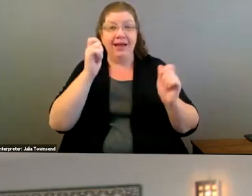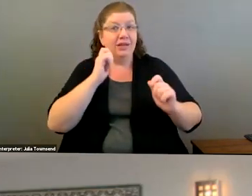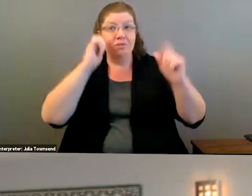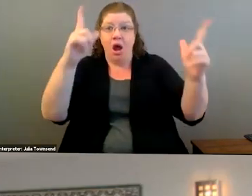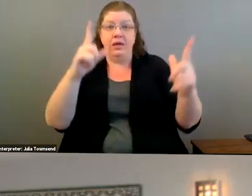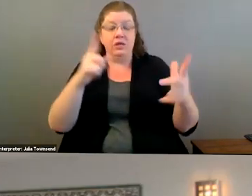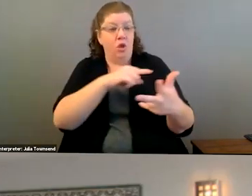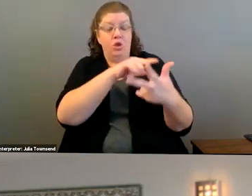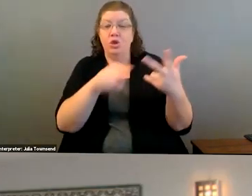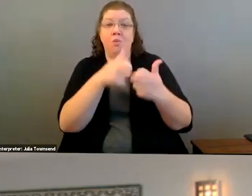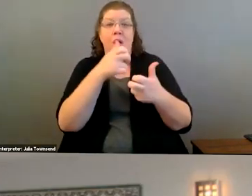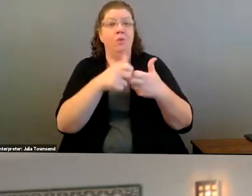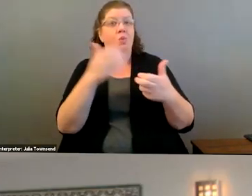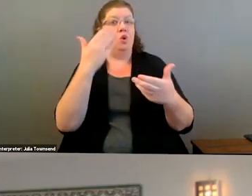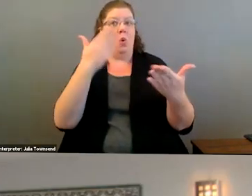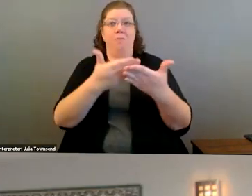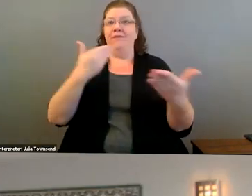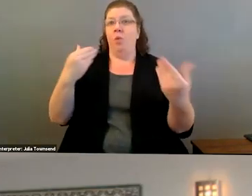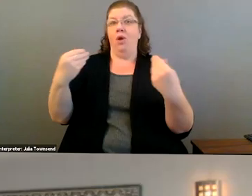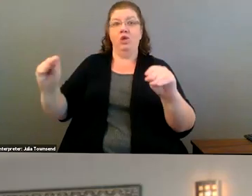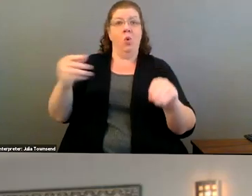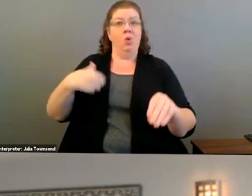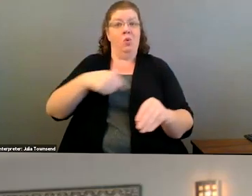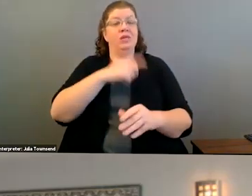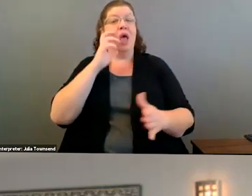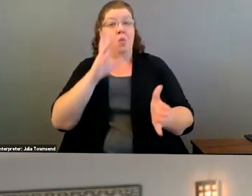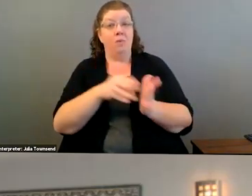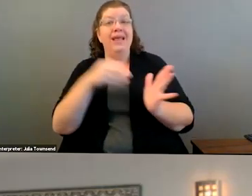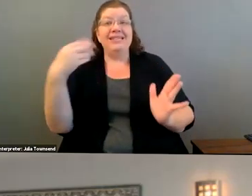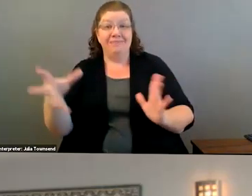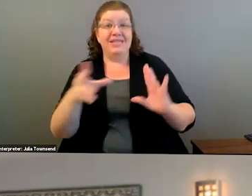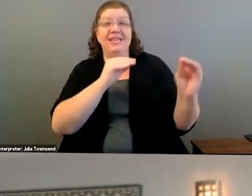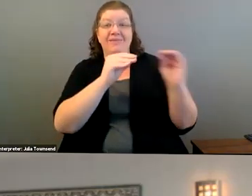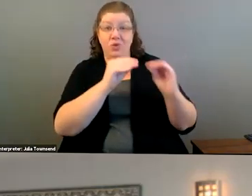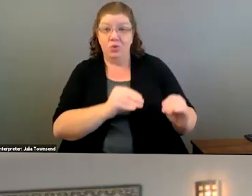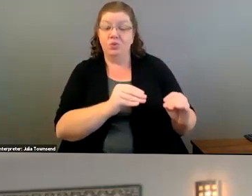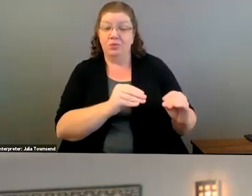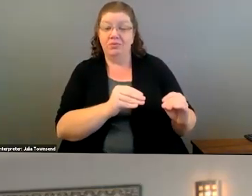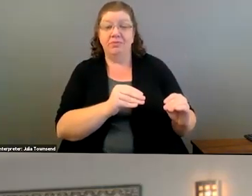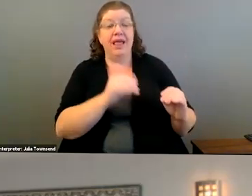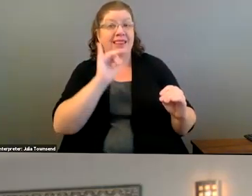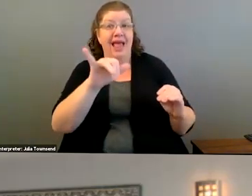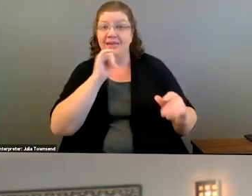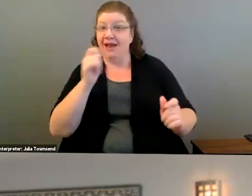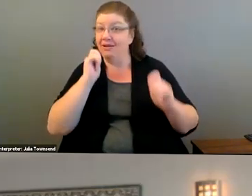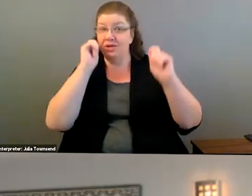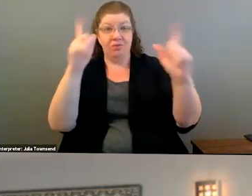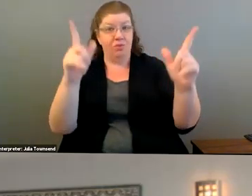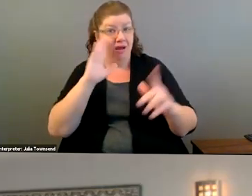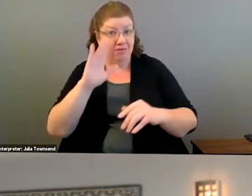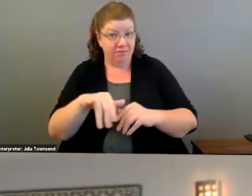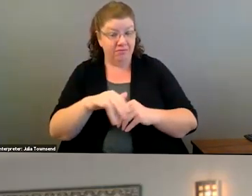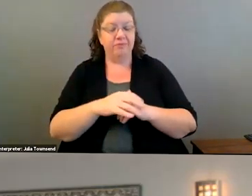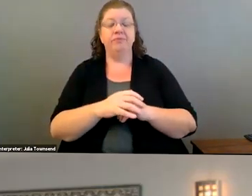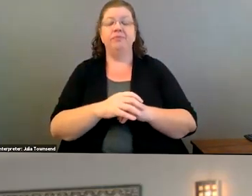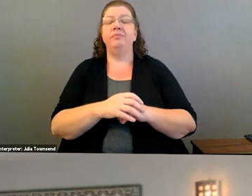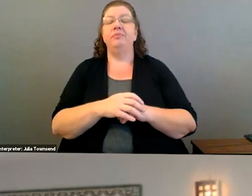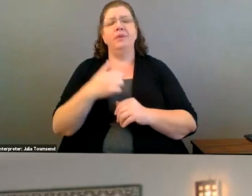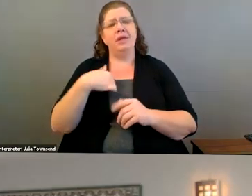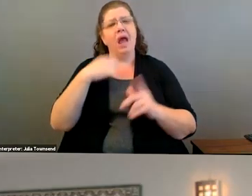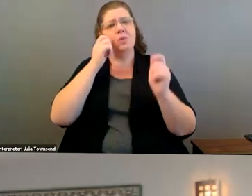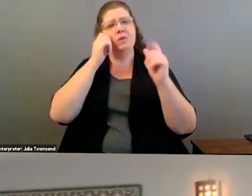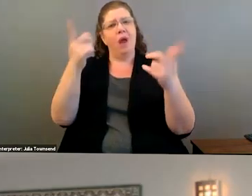sorprendentes conocíamos del test antes de la venta iba a ser costoso remediarlos y también esto no es sorprendente pero lo que es